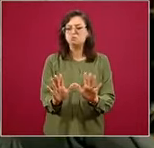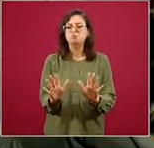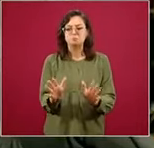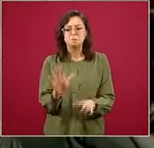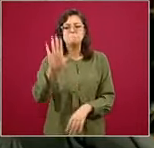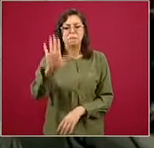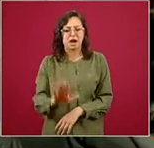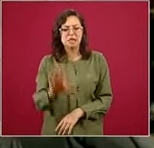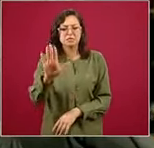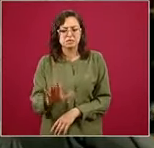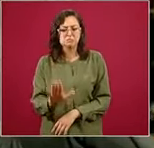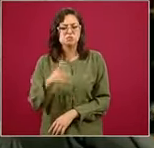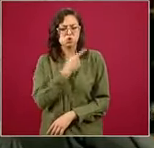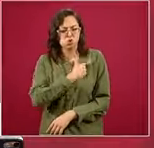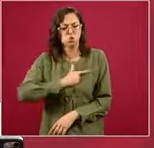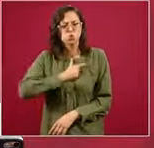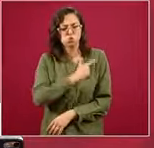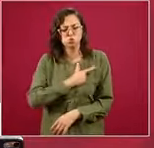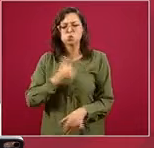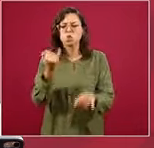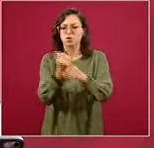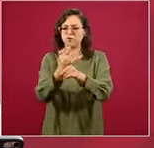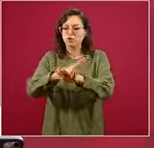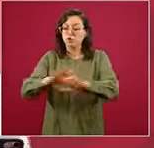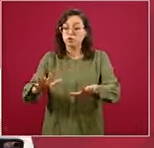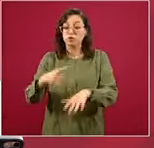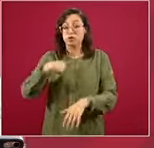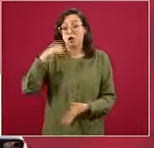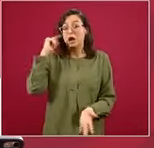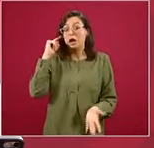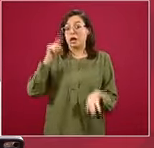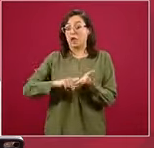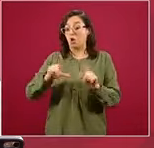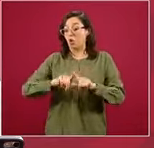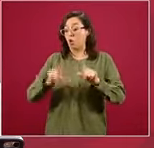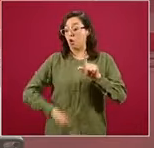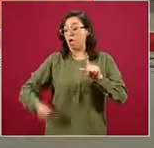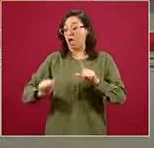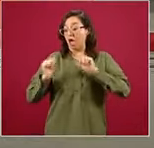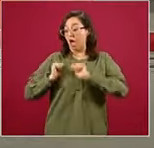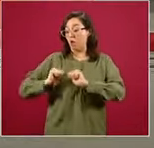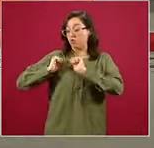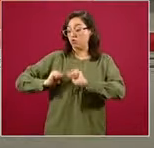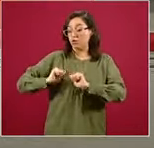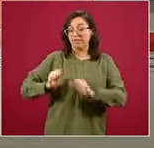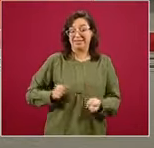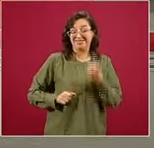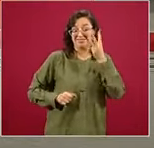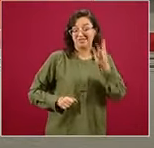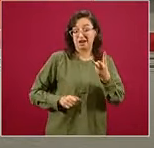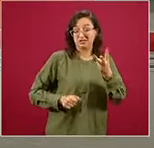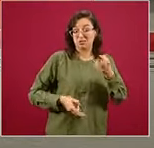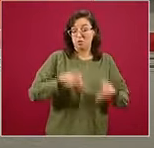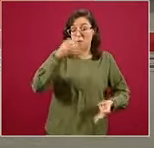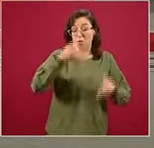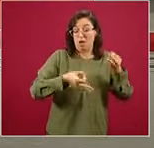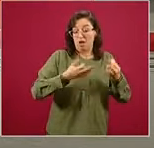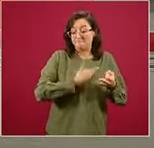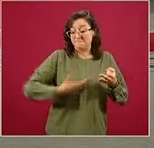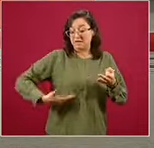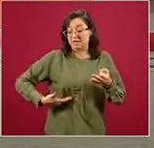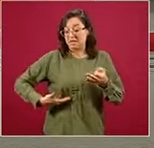con muchísimo gusto. La verdad es que creo que el diálogo con los tres poderes de la Unión o entre los tres poderes también es muy fructífero. A veces puede haber alguna